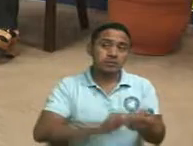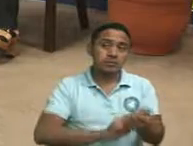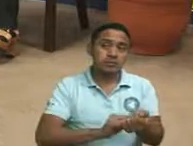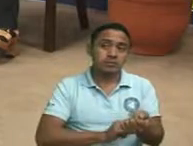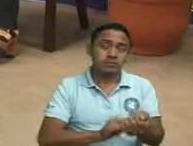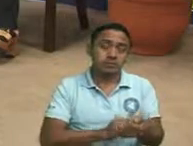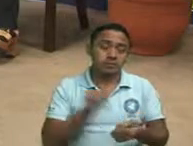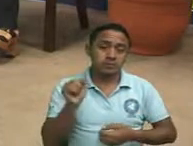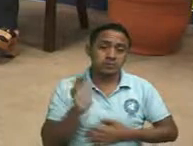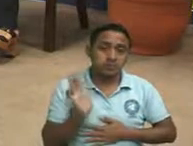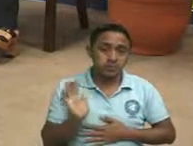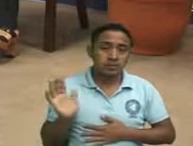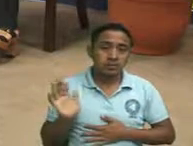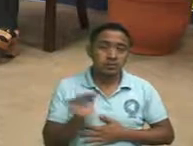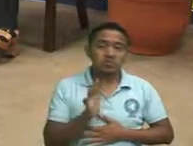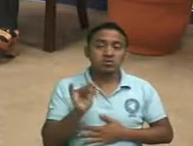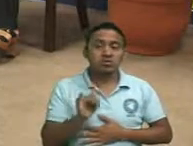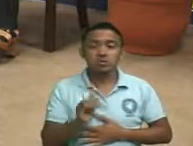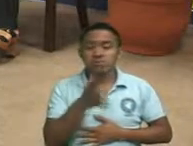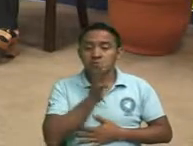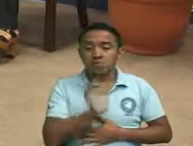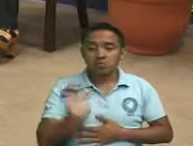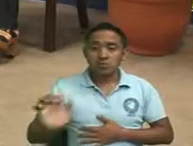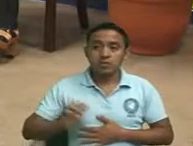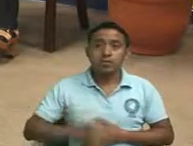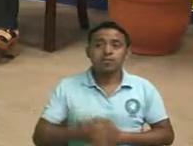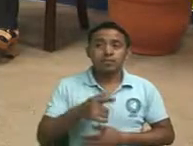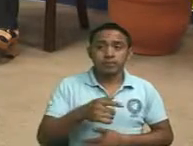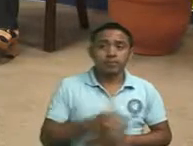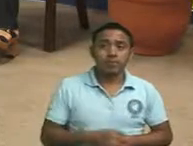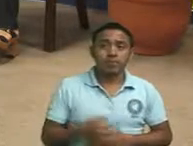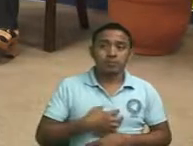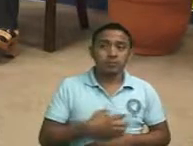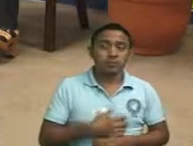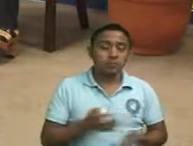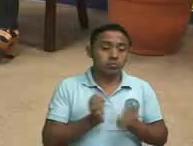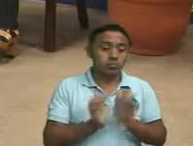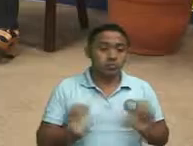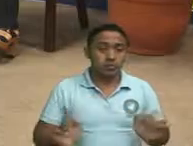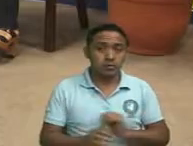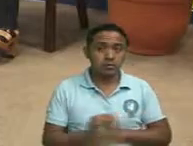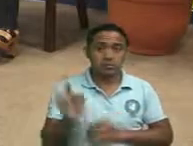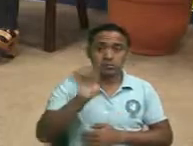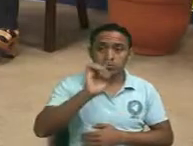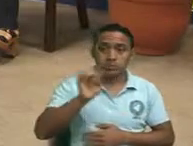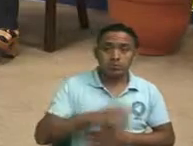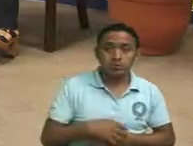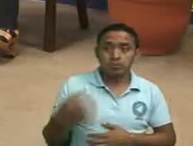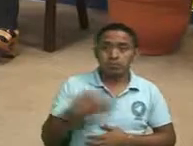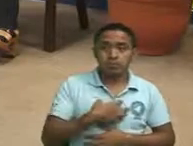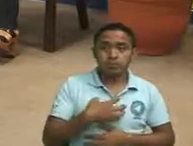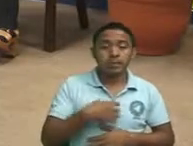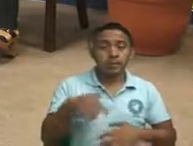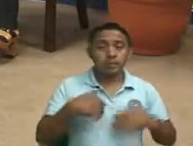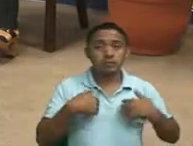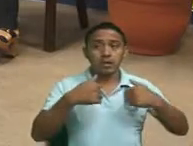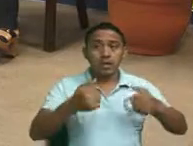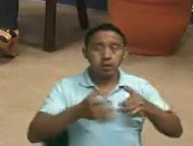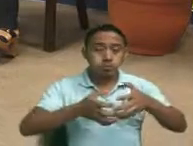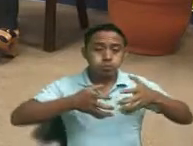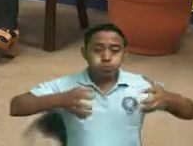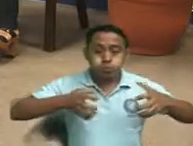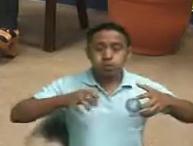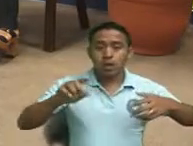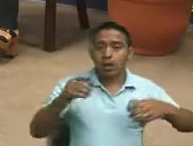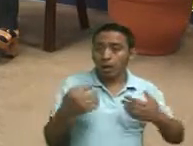ya cuando esté en la niñez, ¿ya? Yeah. Esas son las diabetes infantiles. Y no es sinónimo de salud un niño